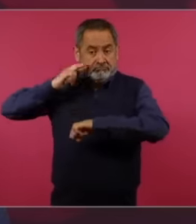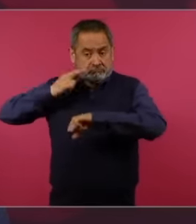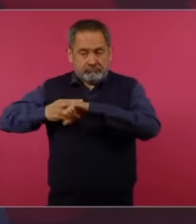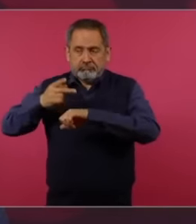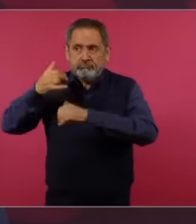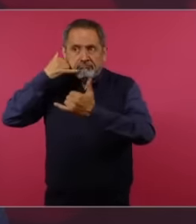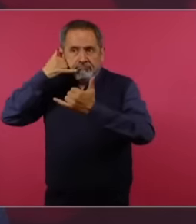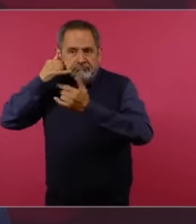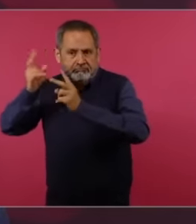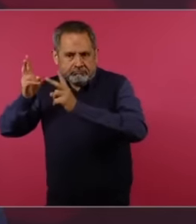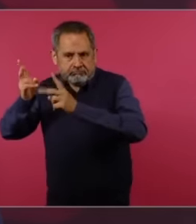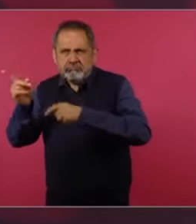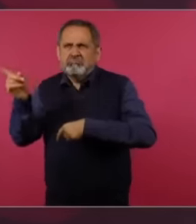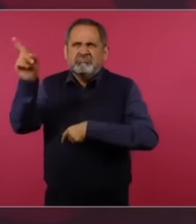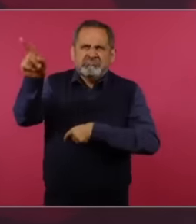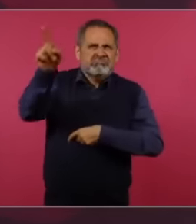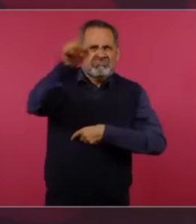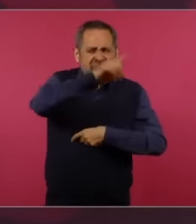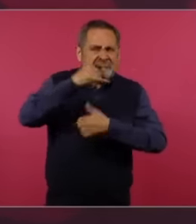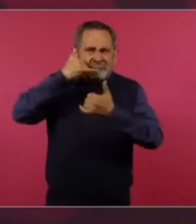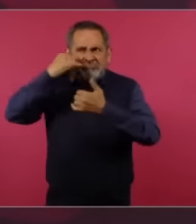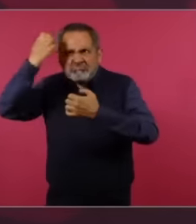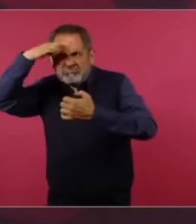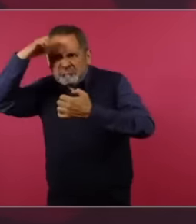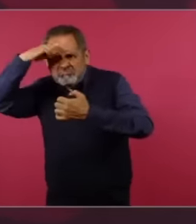y hablé con otros